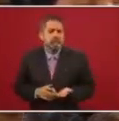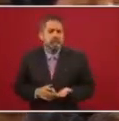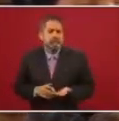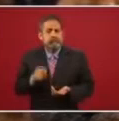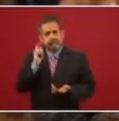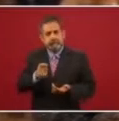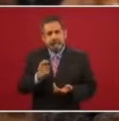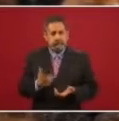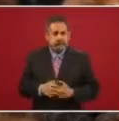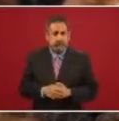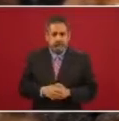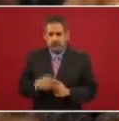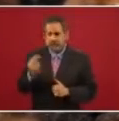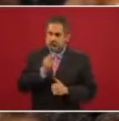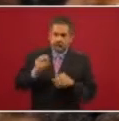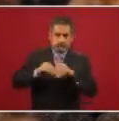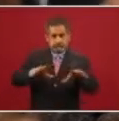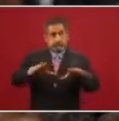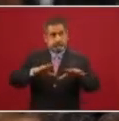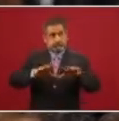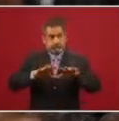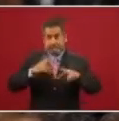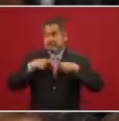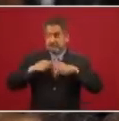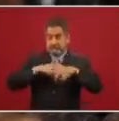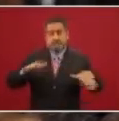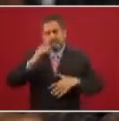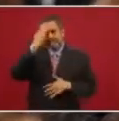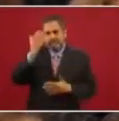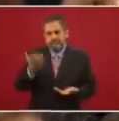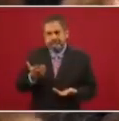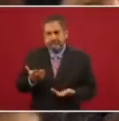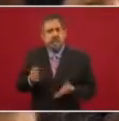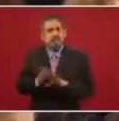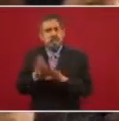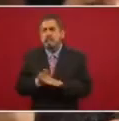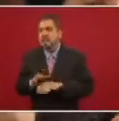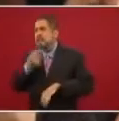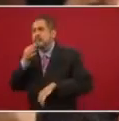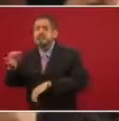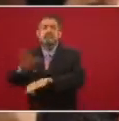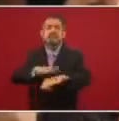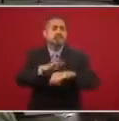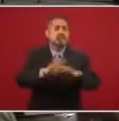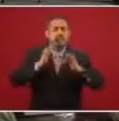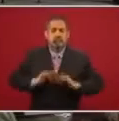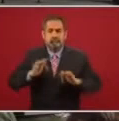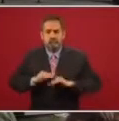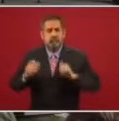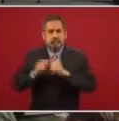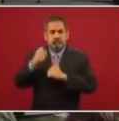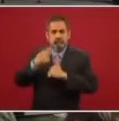ocupan o abarcan más población como llamar a la tranquilidad por qué no hacerlo a través de estos